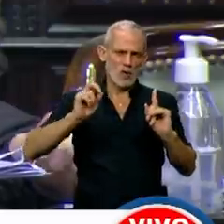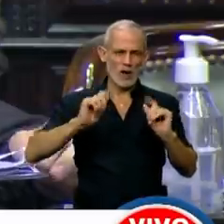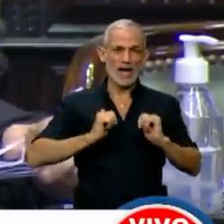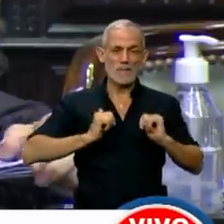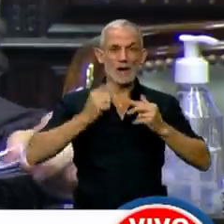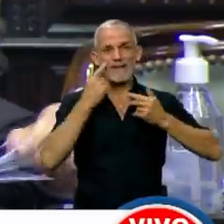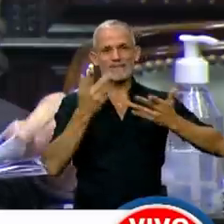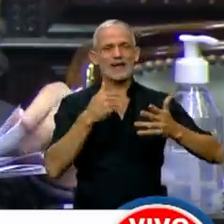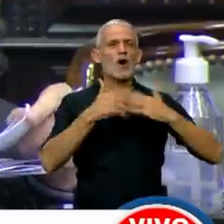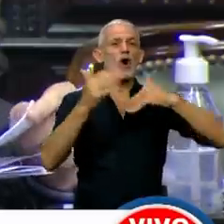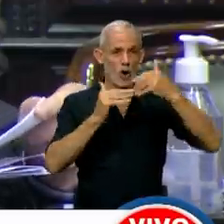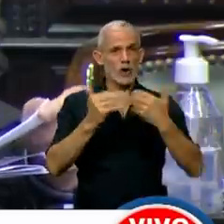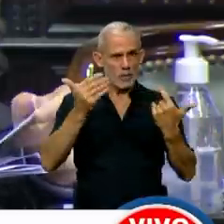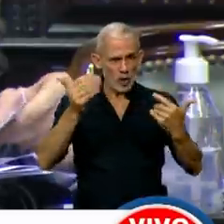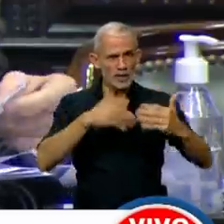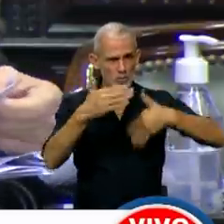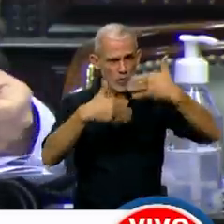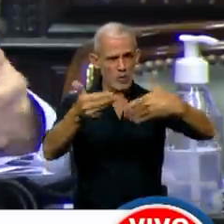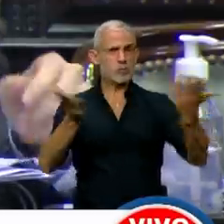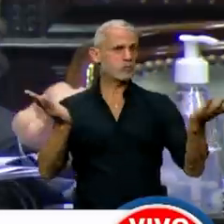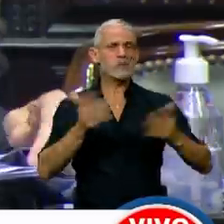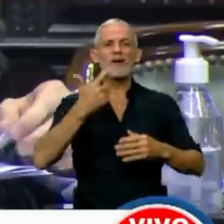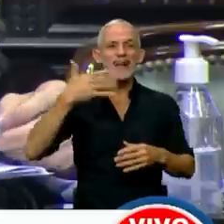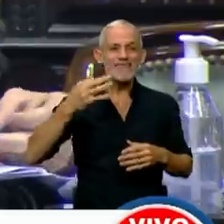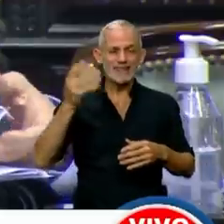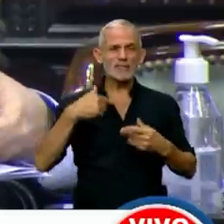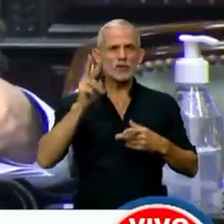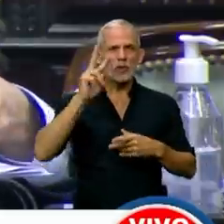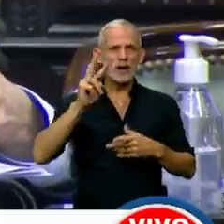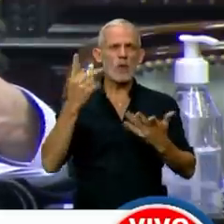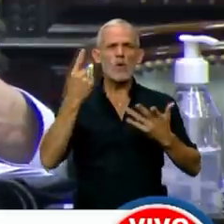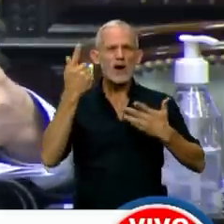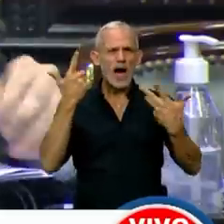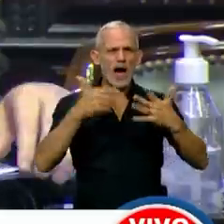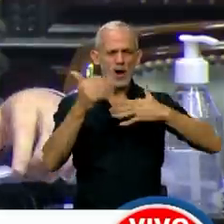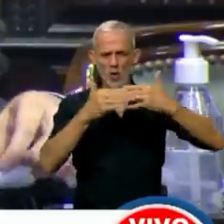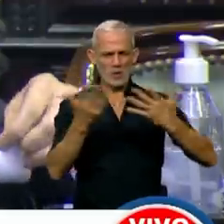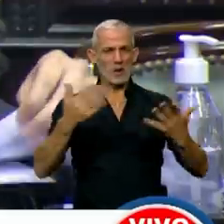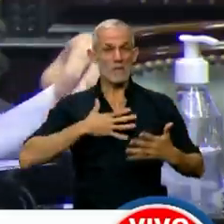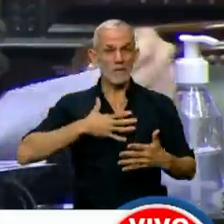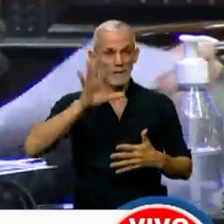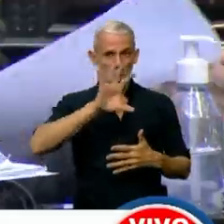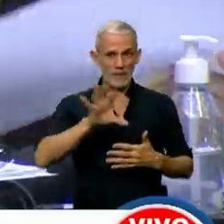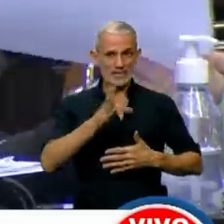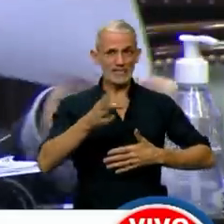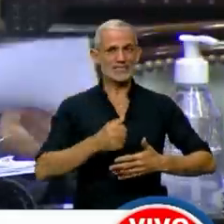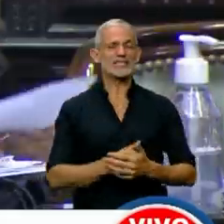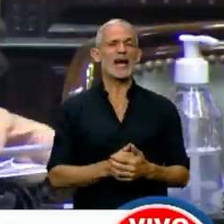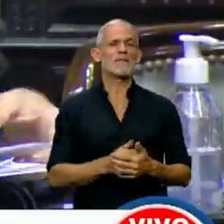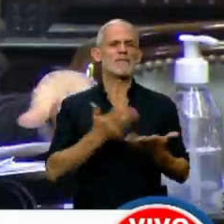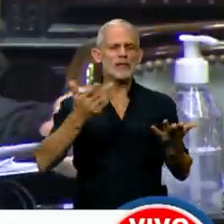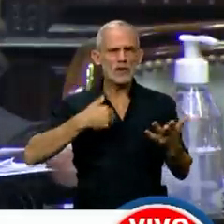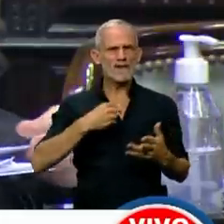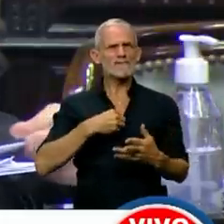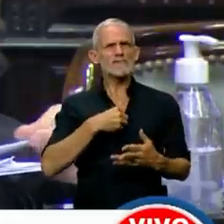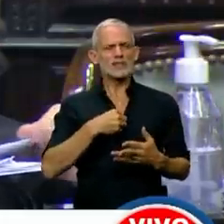obviamente esas obras pueden realizarse pero verdaderamente cuando veo una de ellas para mi provincia me doy cuenta que a veces